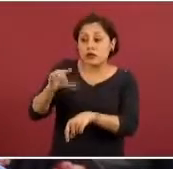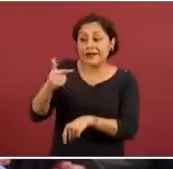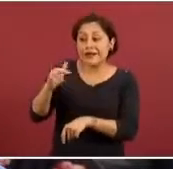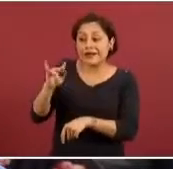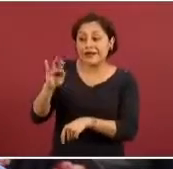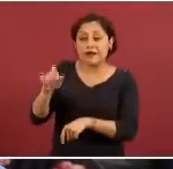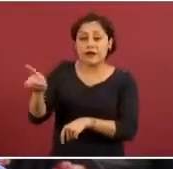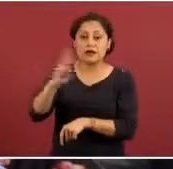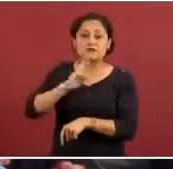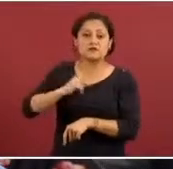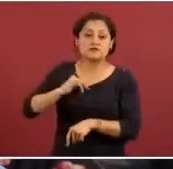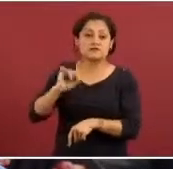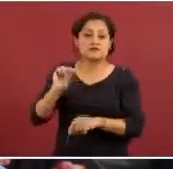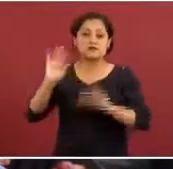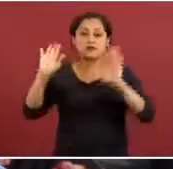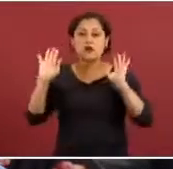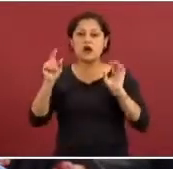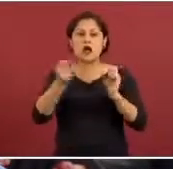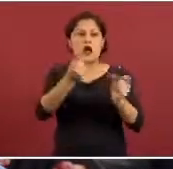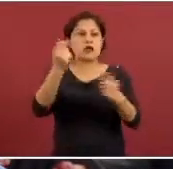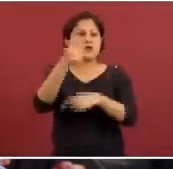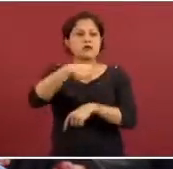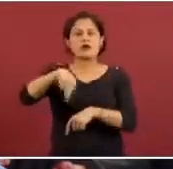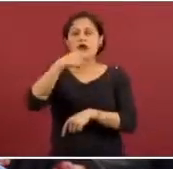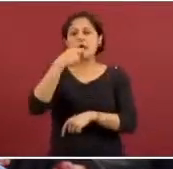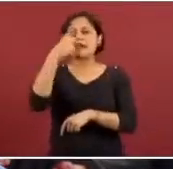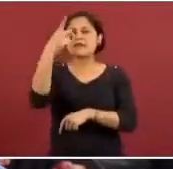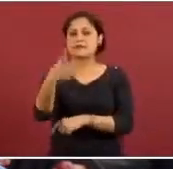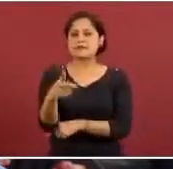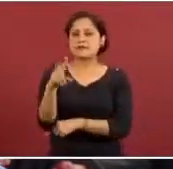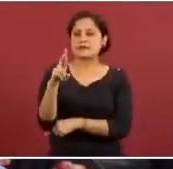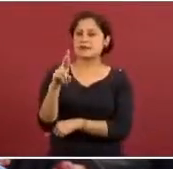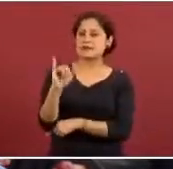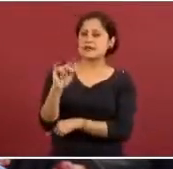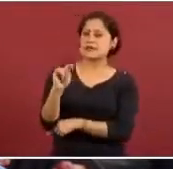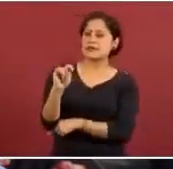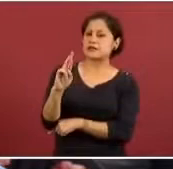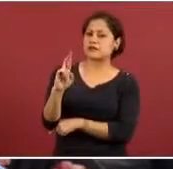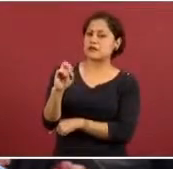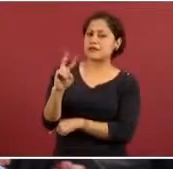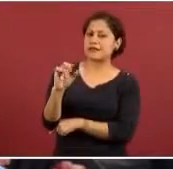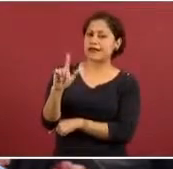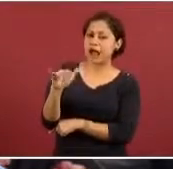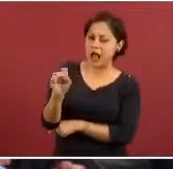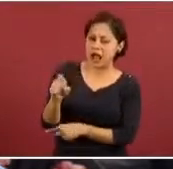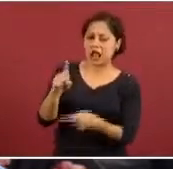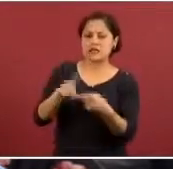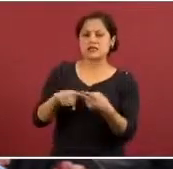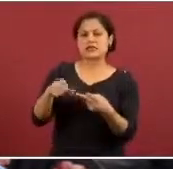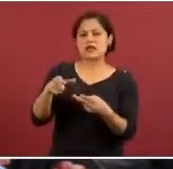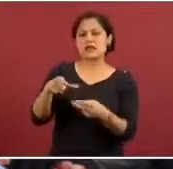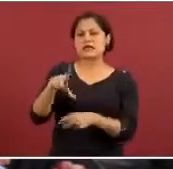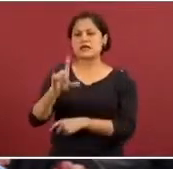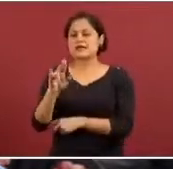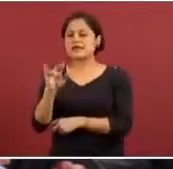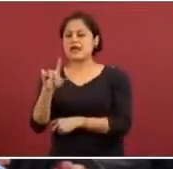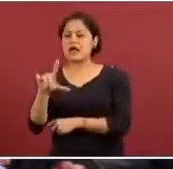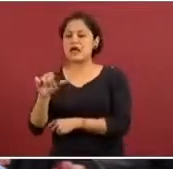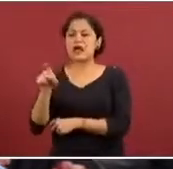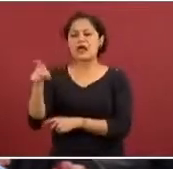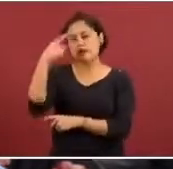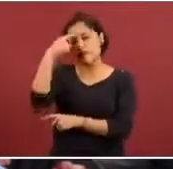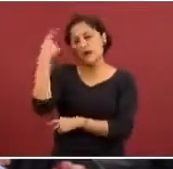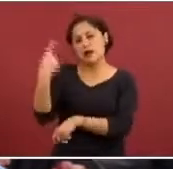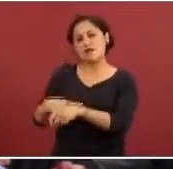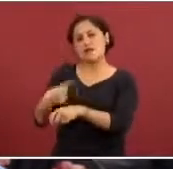hablando ya de retrovirales o de antirretrovirales, y también de los derivados de la quinina con los que se trata el paludismo. Son temas que están ahí.